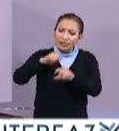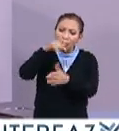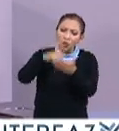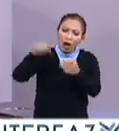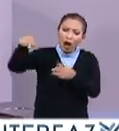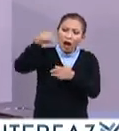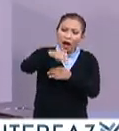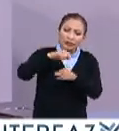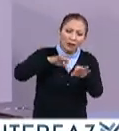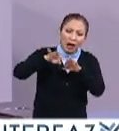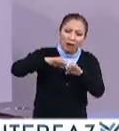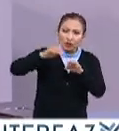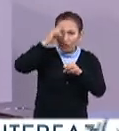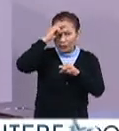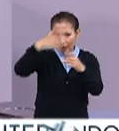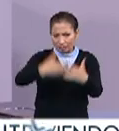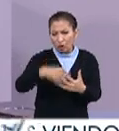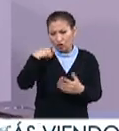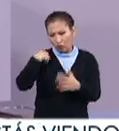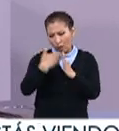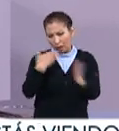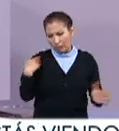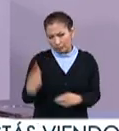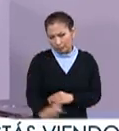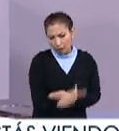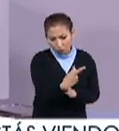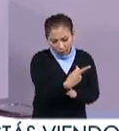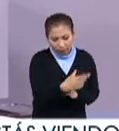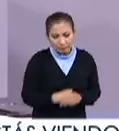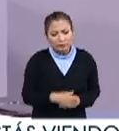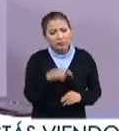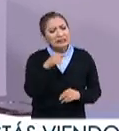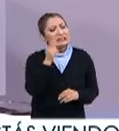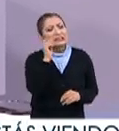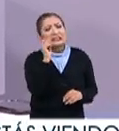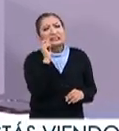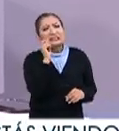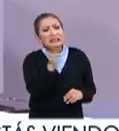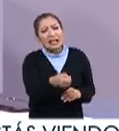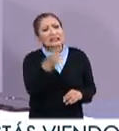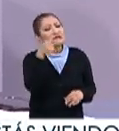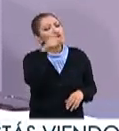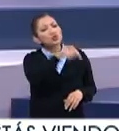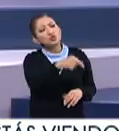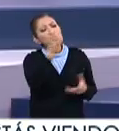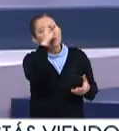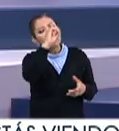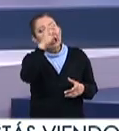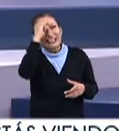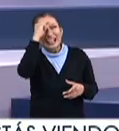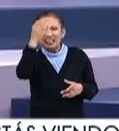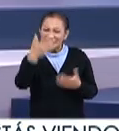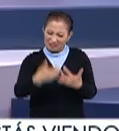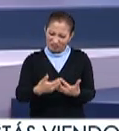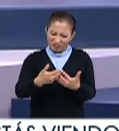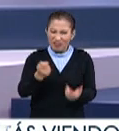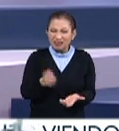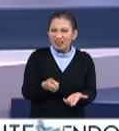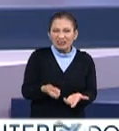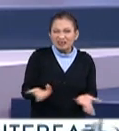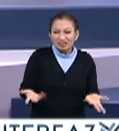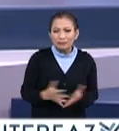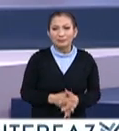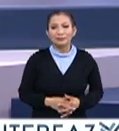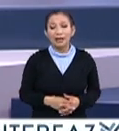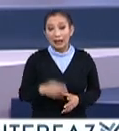de inteligencia artificial. Primero quisiera hacerte una pregunta inicial. ¿Qué es para ti y qué es la inteligencia artificial en sí?